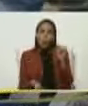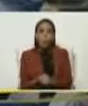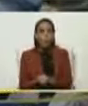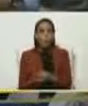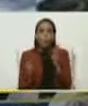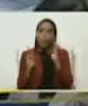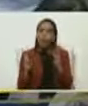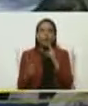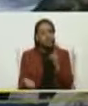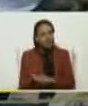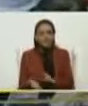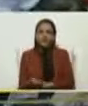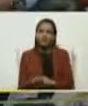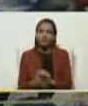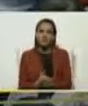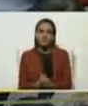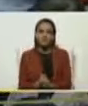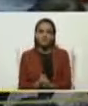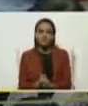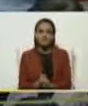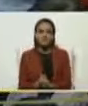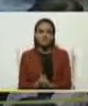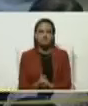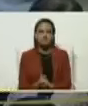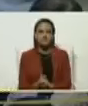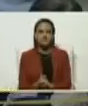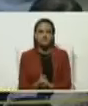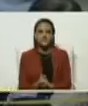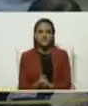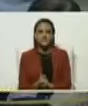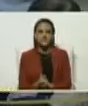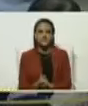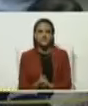verdad. Y